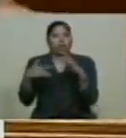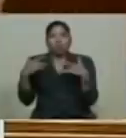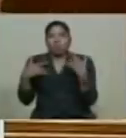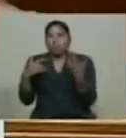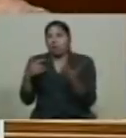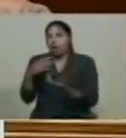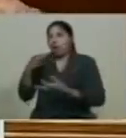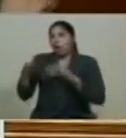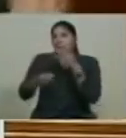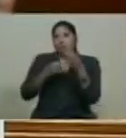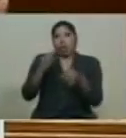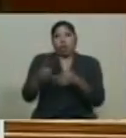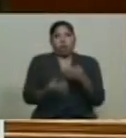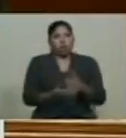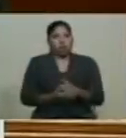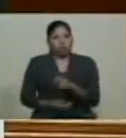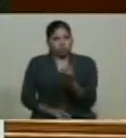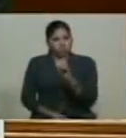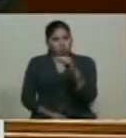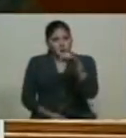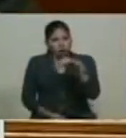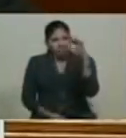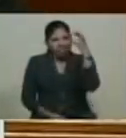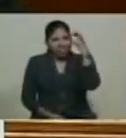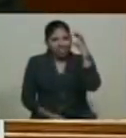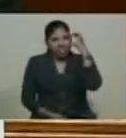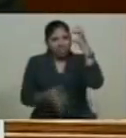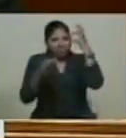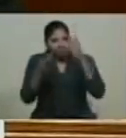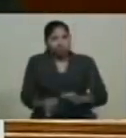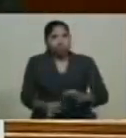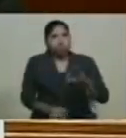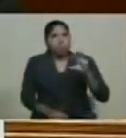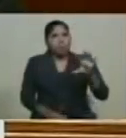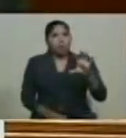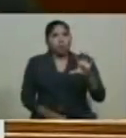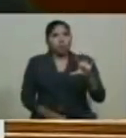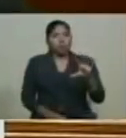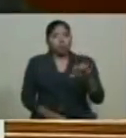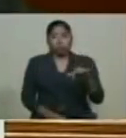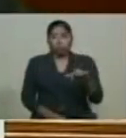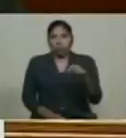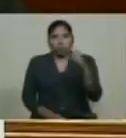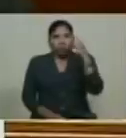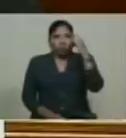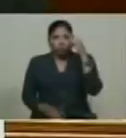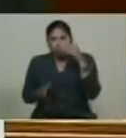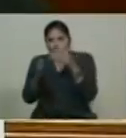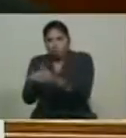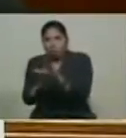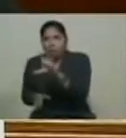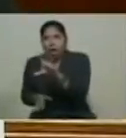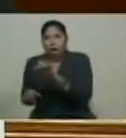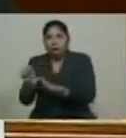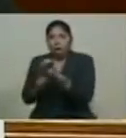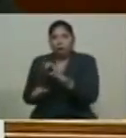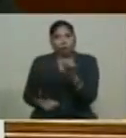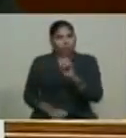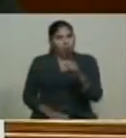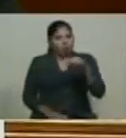que es el día de la patria formal, pero el día de nuestra patria son los 365 días del